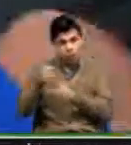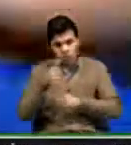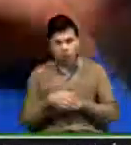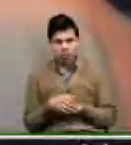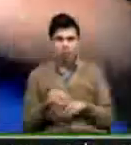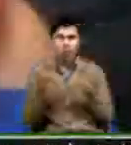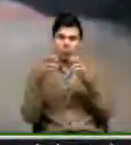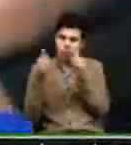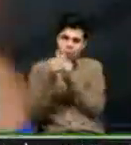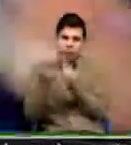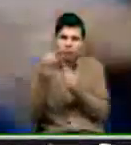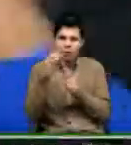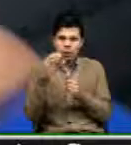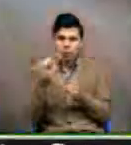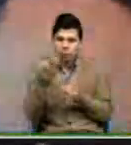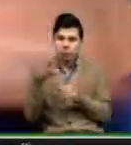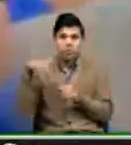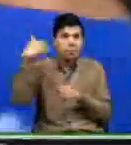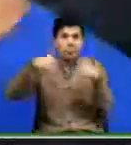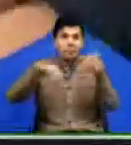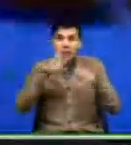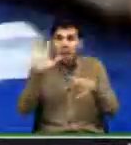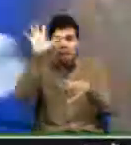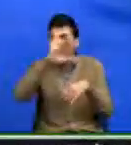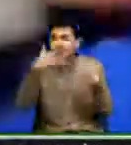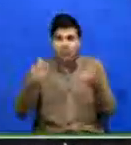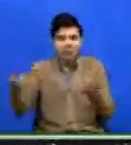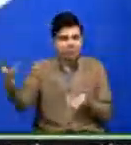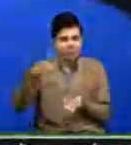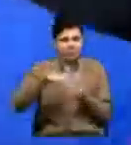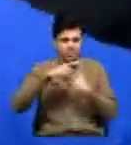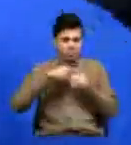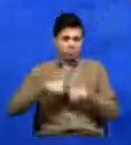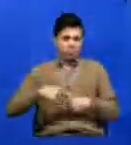acompañar a Óscar Mauricio después de Juegos Nacionales cuando regrese, ojalá con la medalla del triunfo.